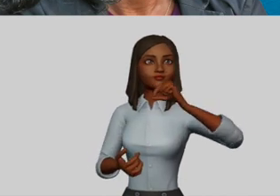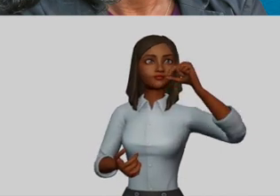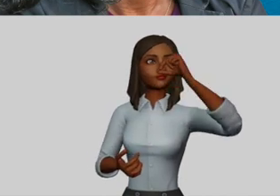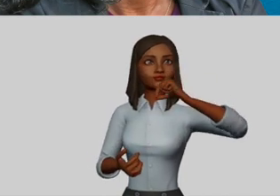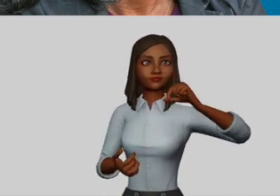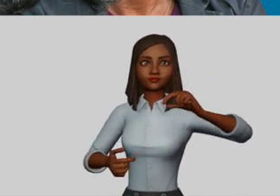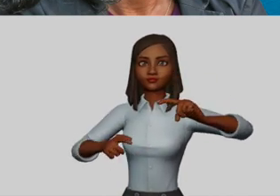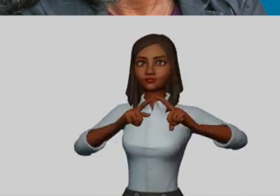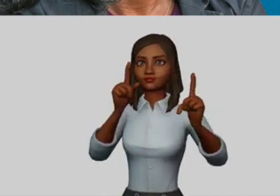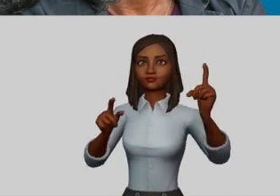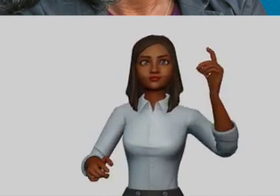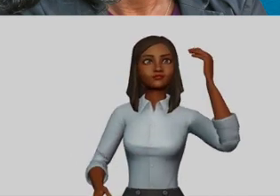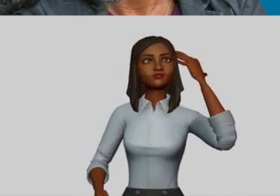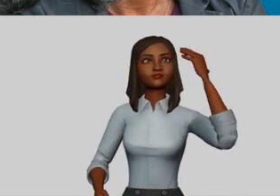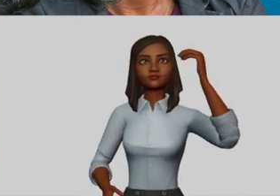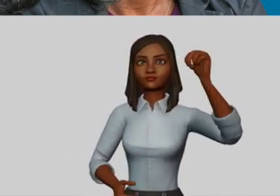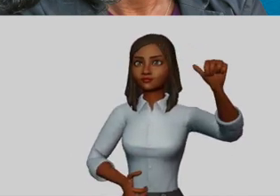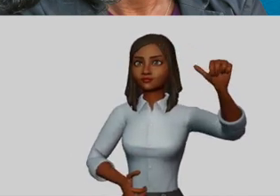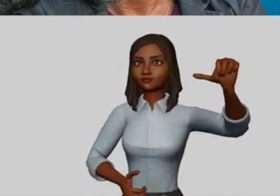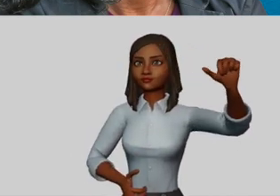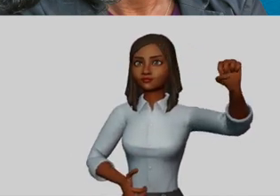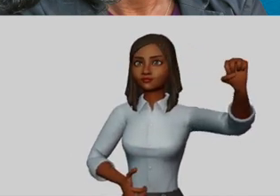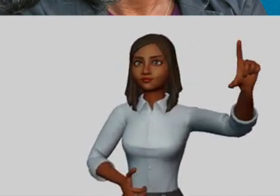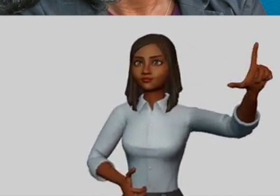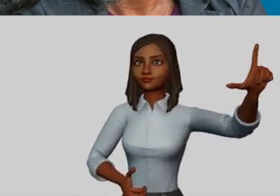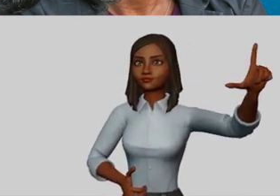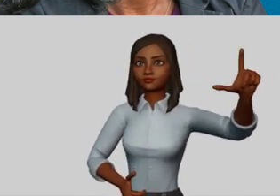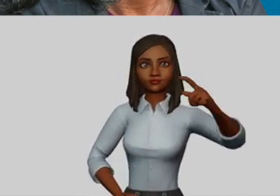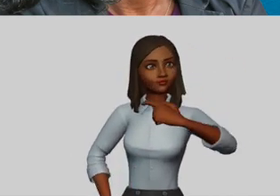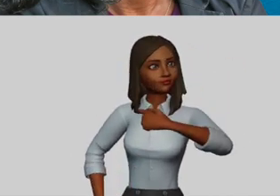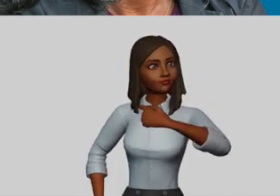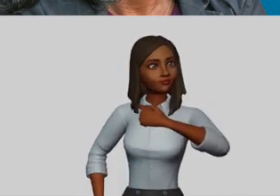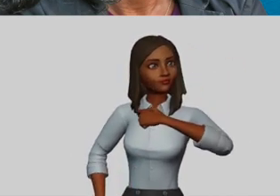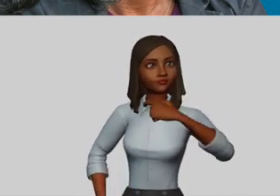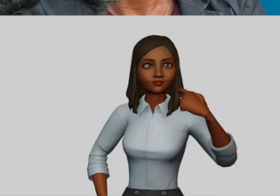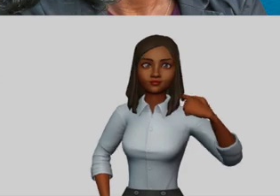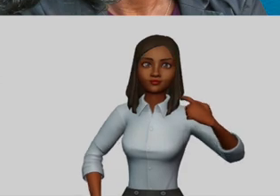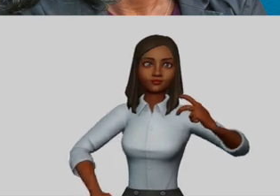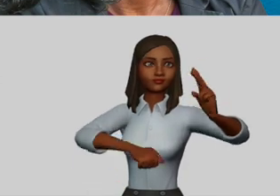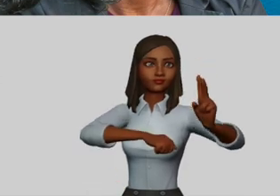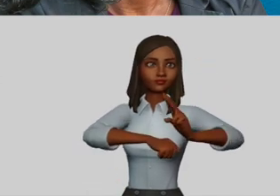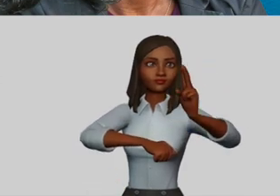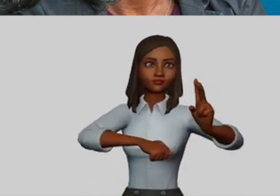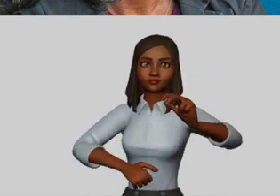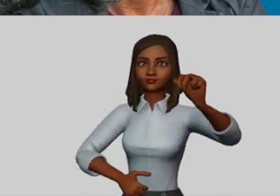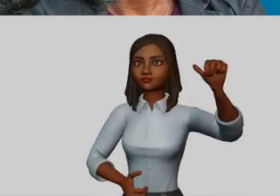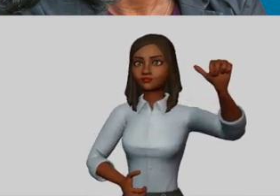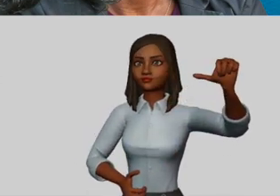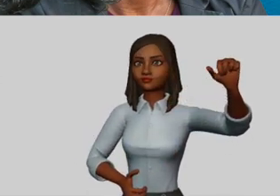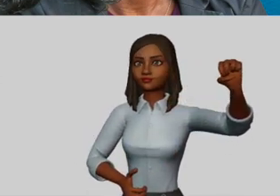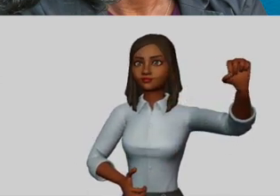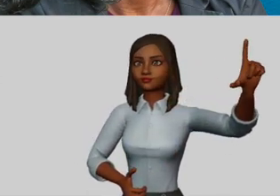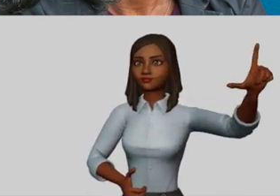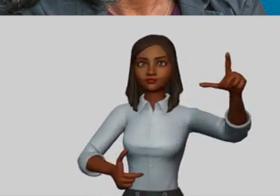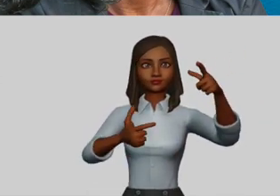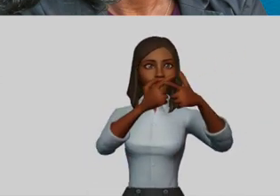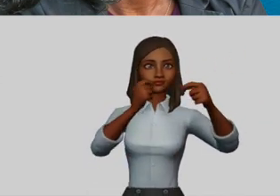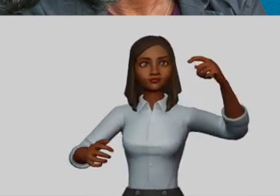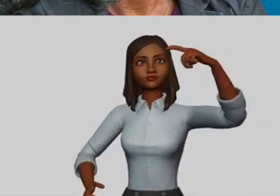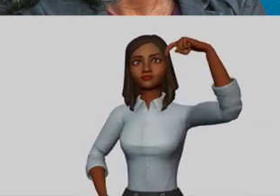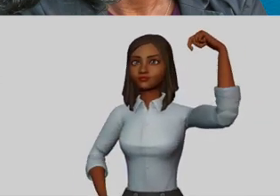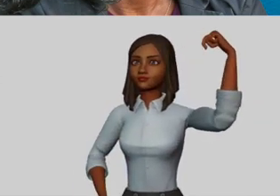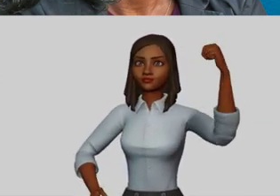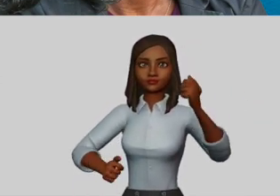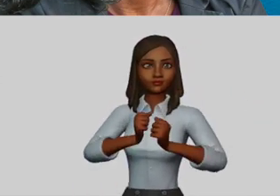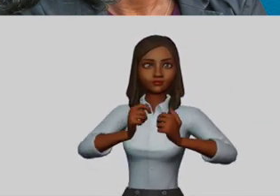cuarto. ¿Cuál es el negocio de ustedes? So, el negocio de nosotros es que nosotros vendemos la plataforma a negocios. Uh-huh.